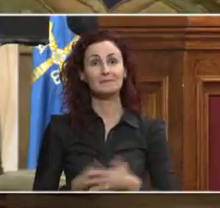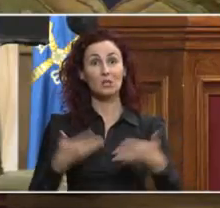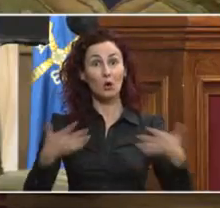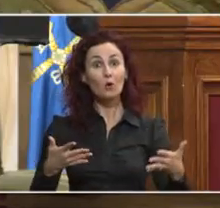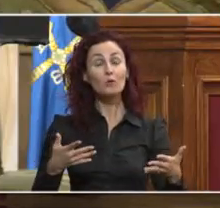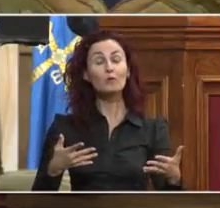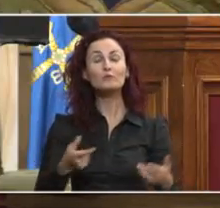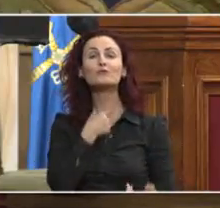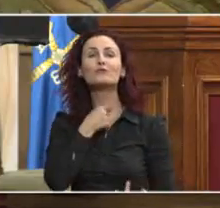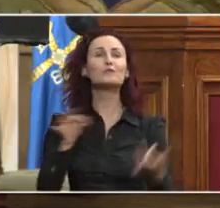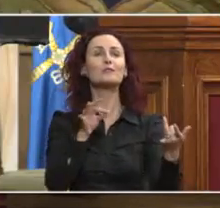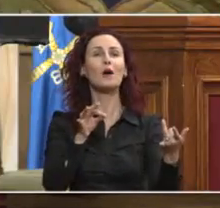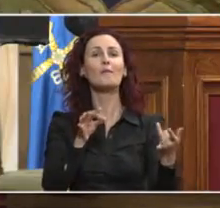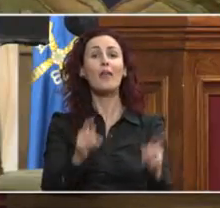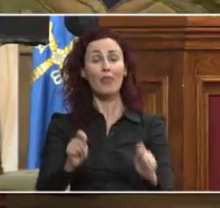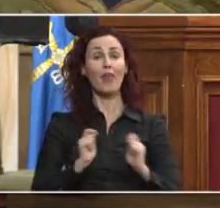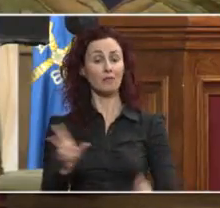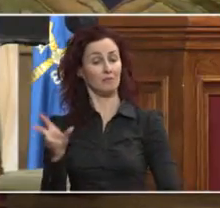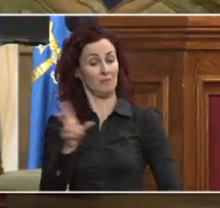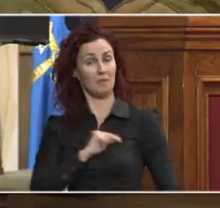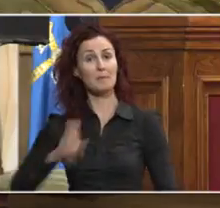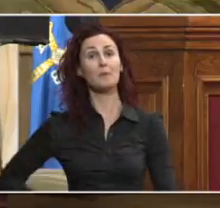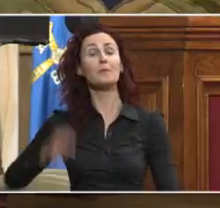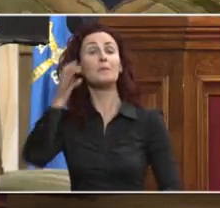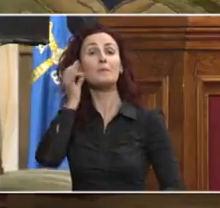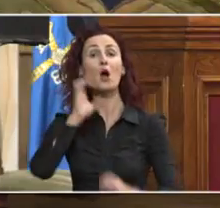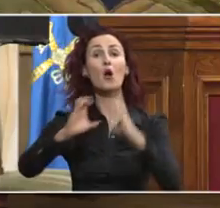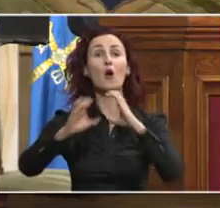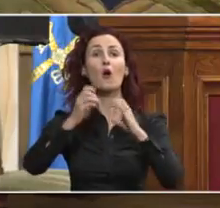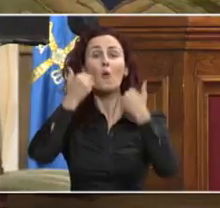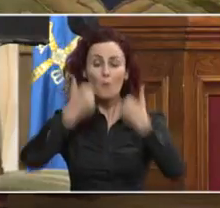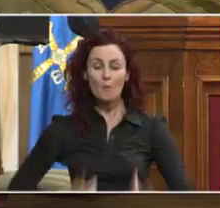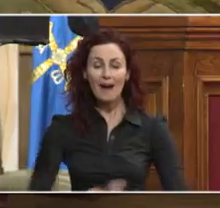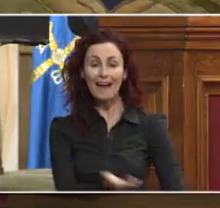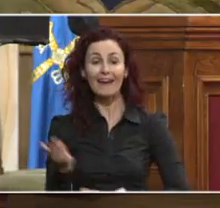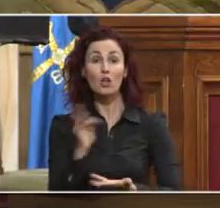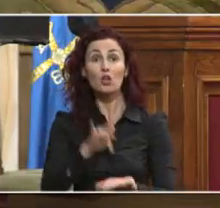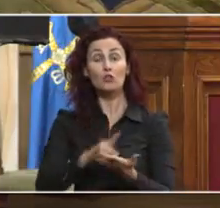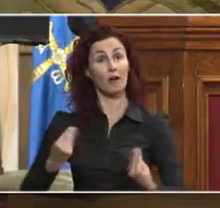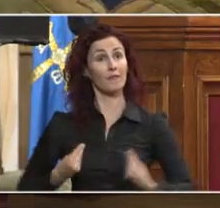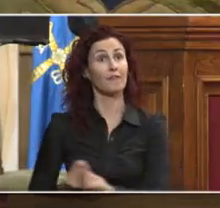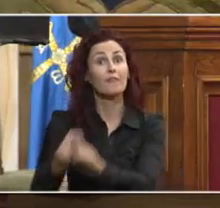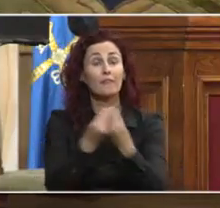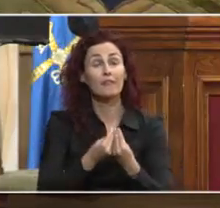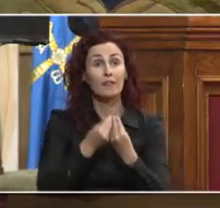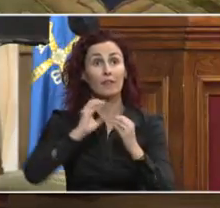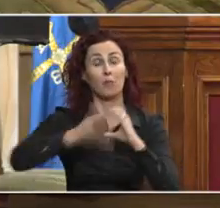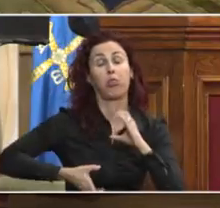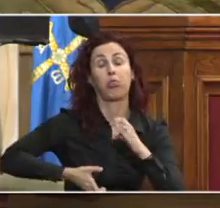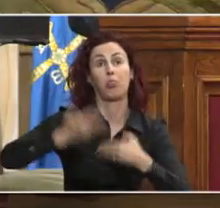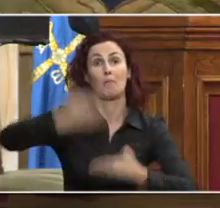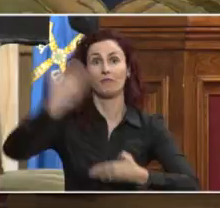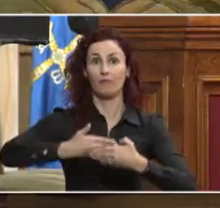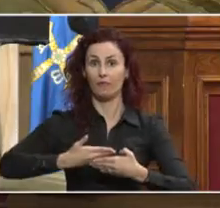Les Lithiers reciben el premio Princesa de Asturias de Comunicación y Humanidades cuando vivir entre tantas personas y datos nos incomunica y